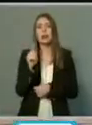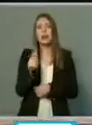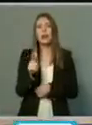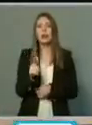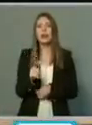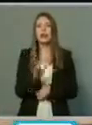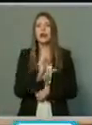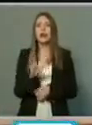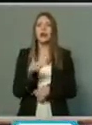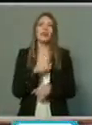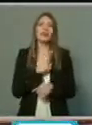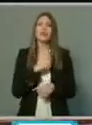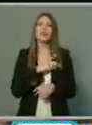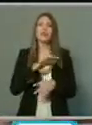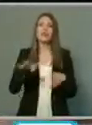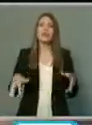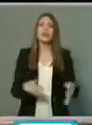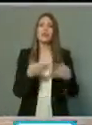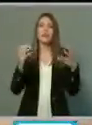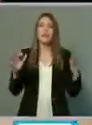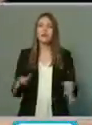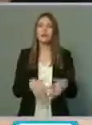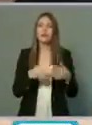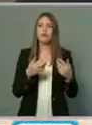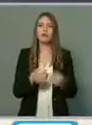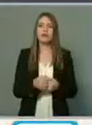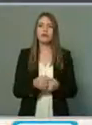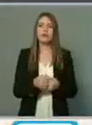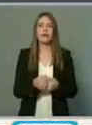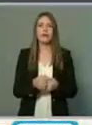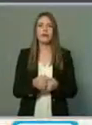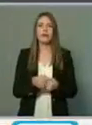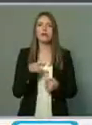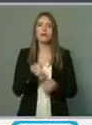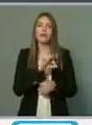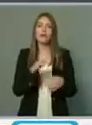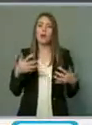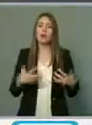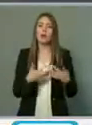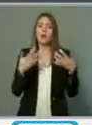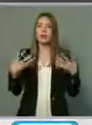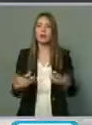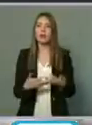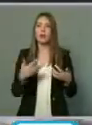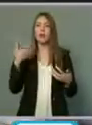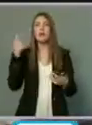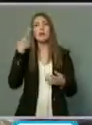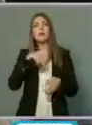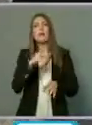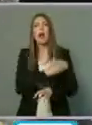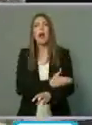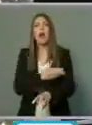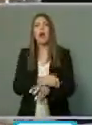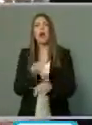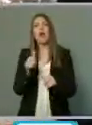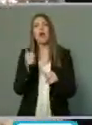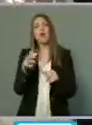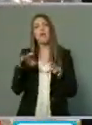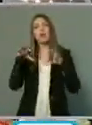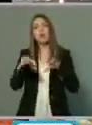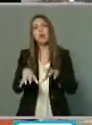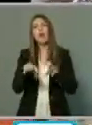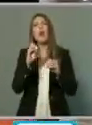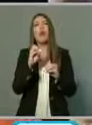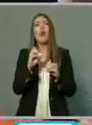nada más, entonces, mi Pame, esto... Extra virgen. Exacto. Esto puede ser una ensalada, pues, para servir como acompañamiento o a lo mejor como una